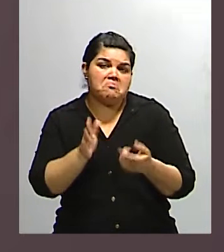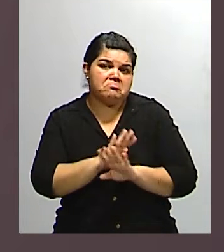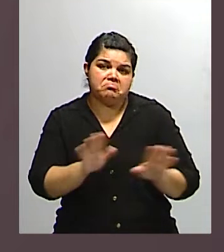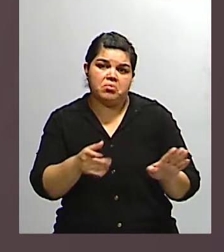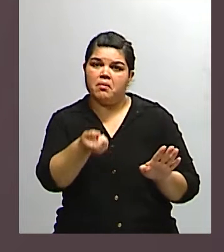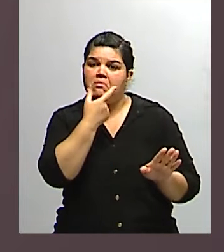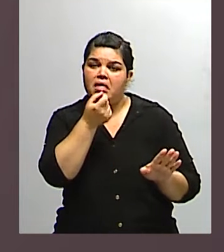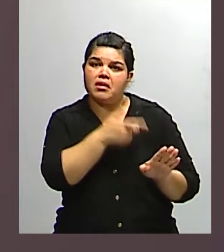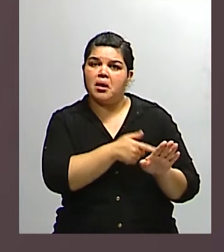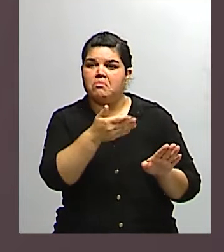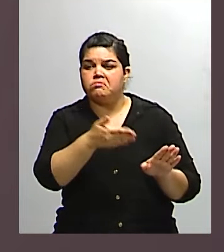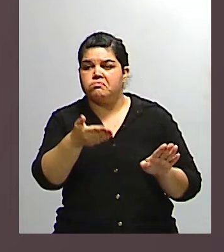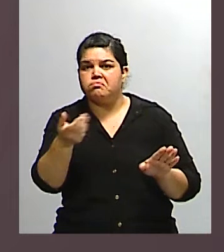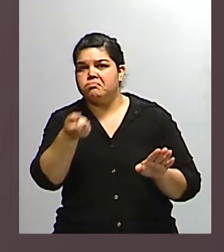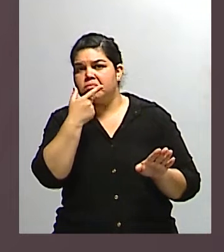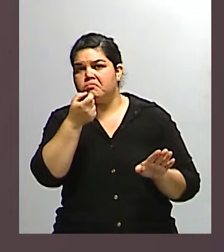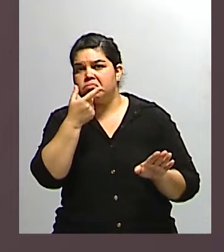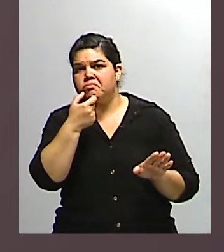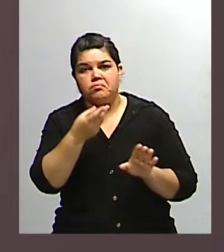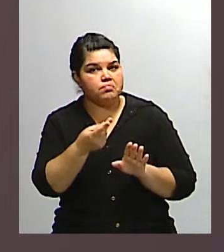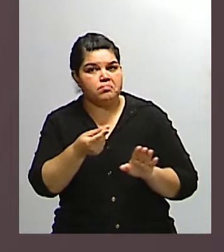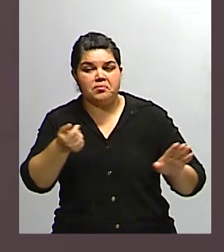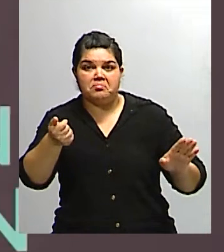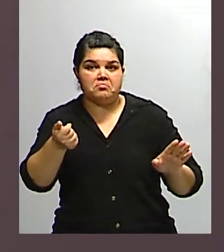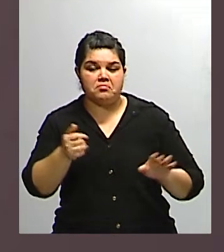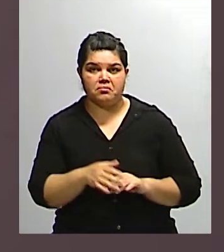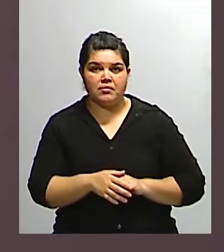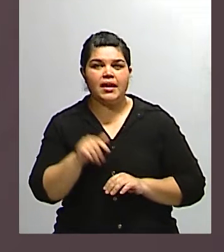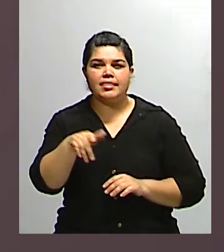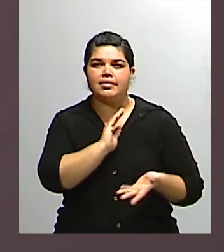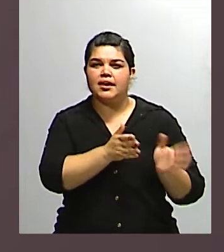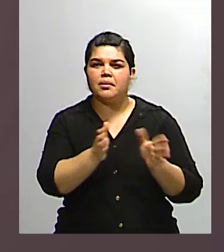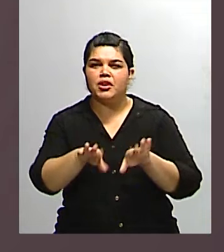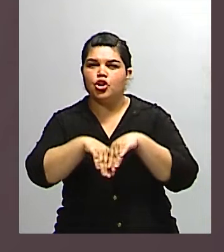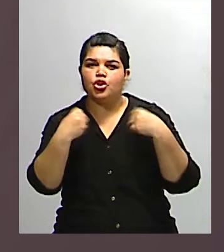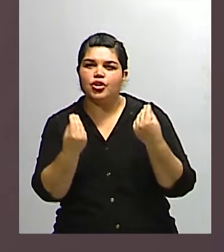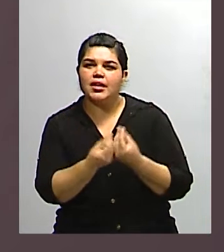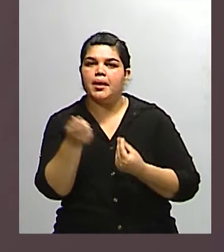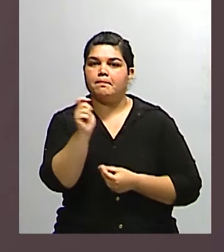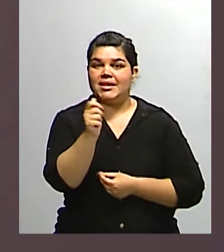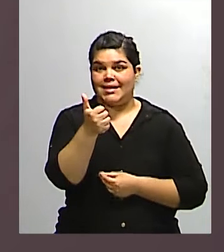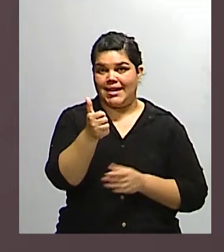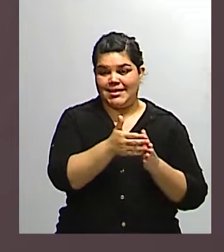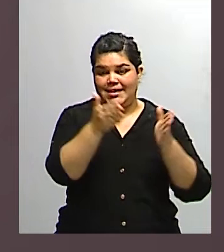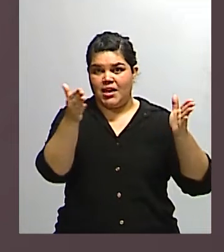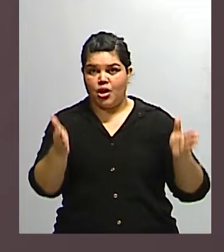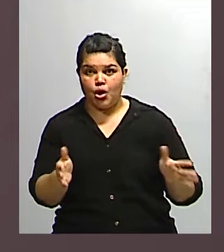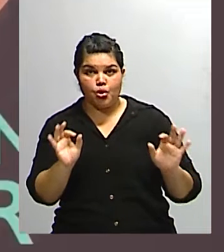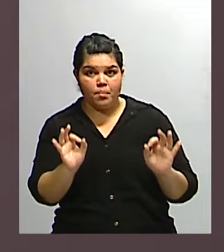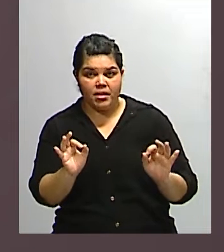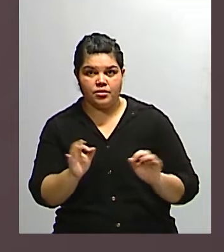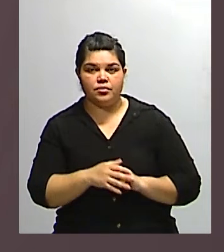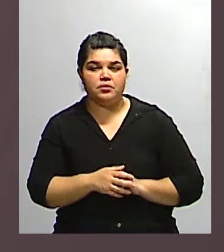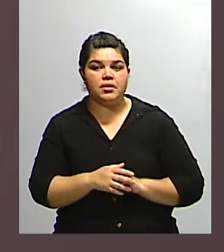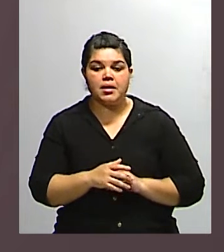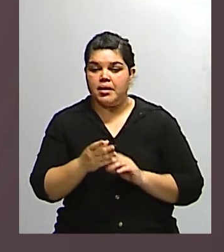un tiempo y se pasa. Y en general el tratamiento dura unos 6 meses en total. Y listo. Y una vez que